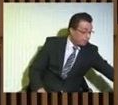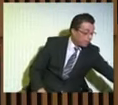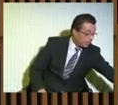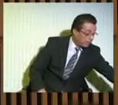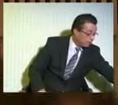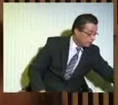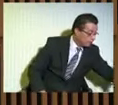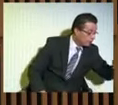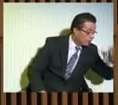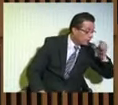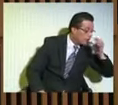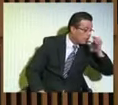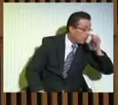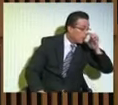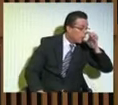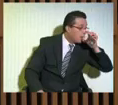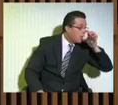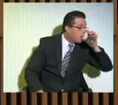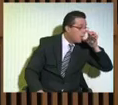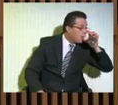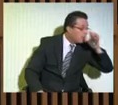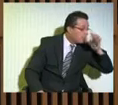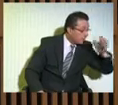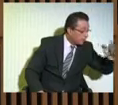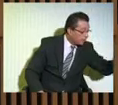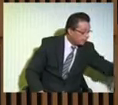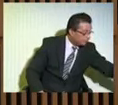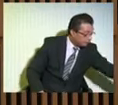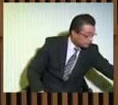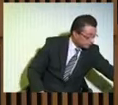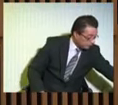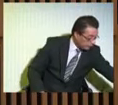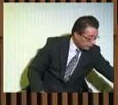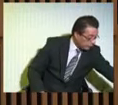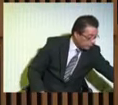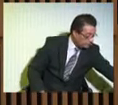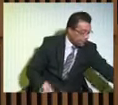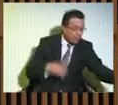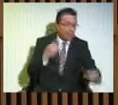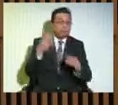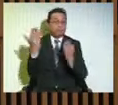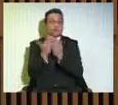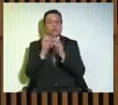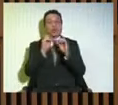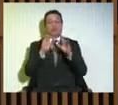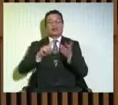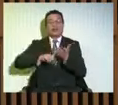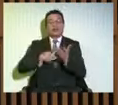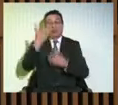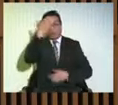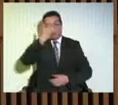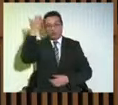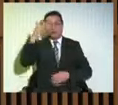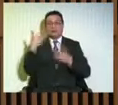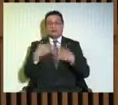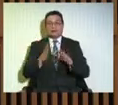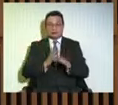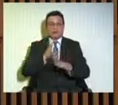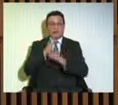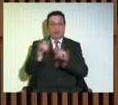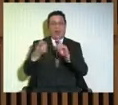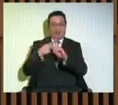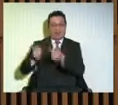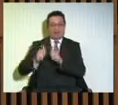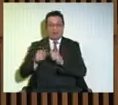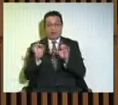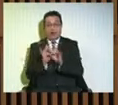educación técnica profesional es un desafío que también se nos ha planteado. Ahí tenemos muchos trabajos que estamos haciendo desde becas específicas,